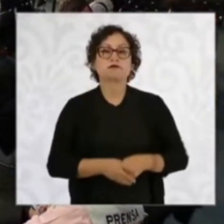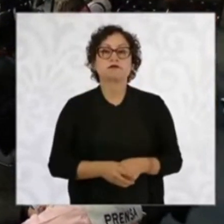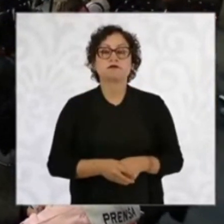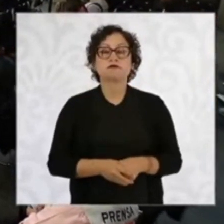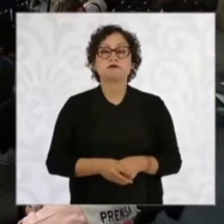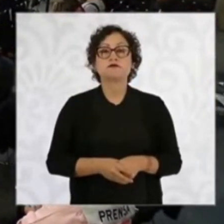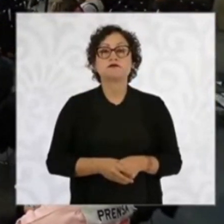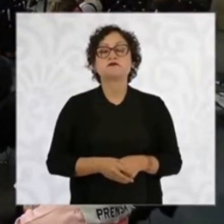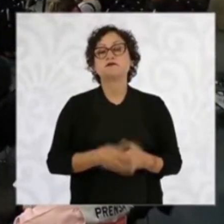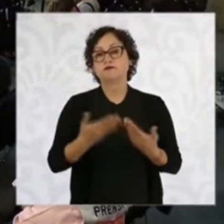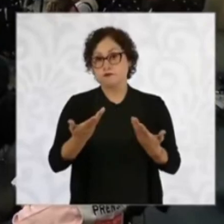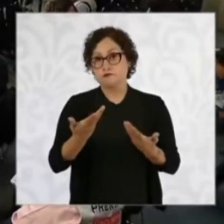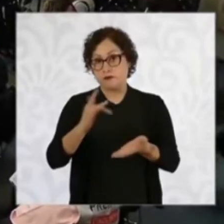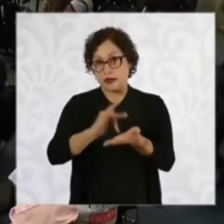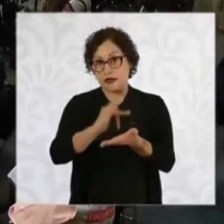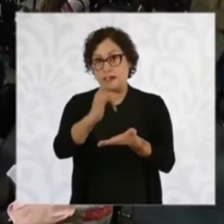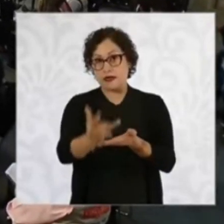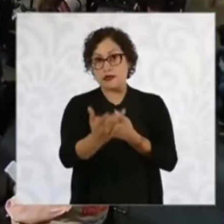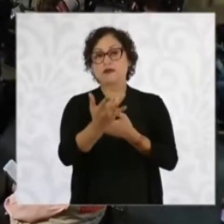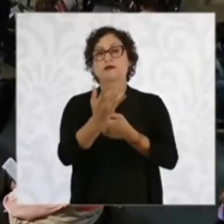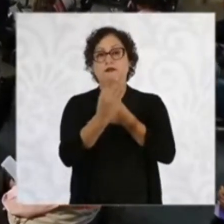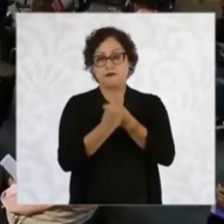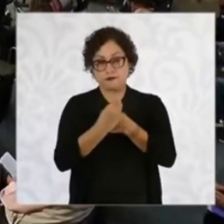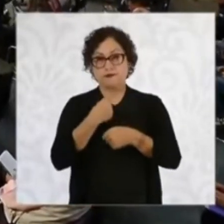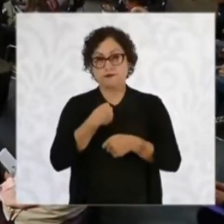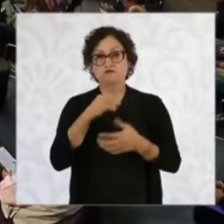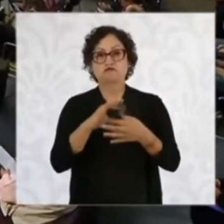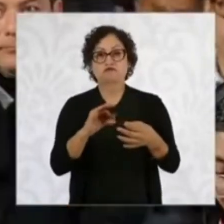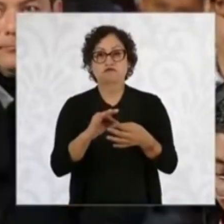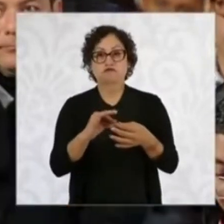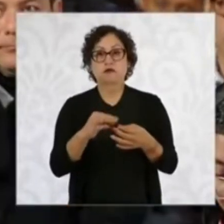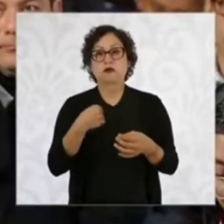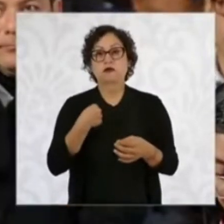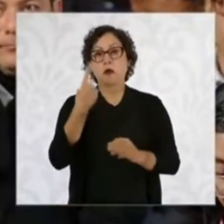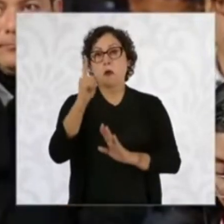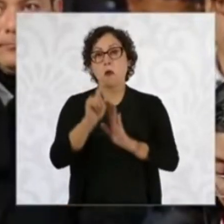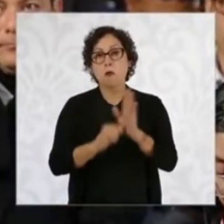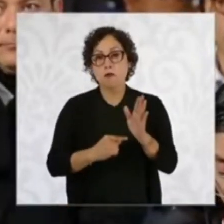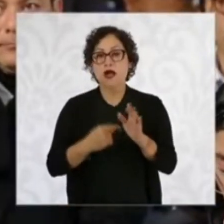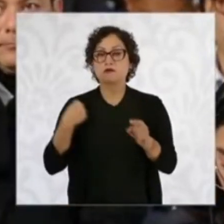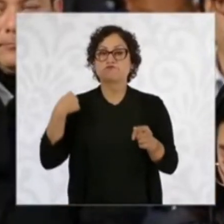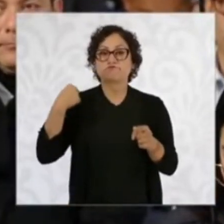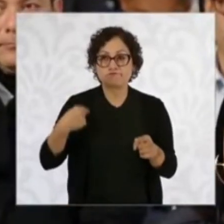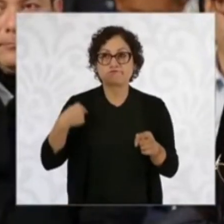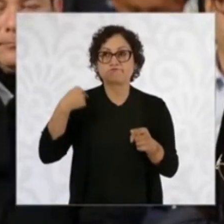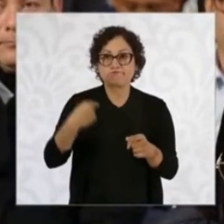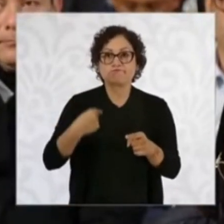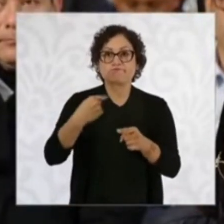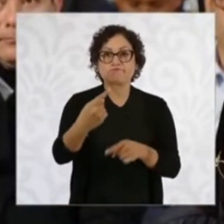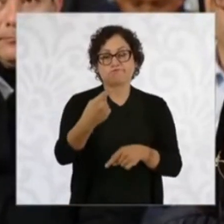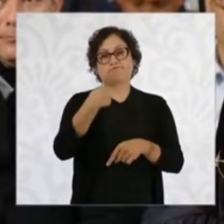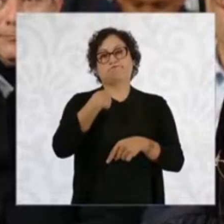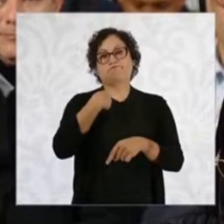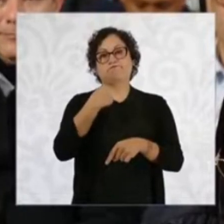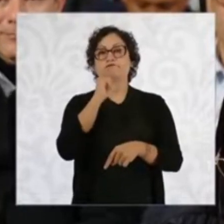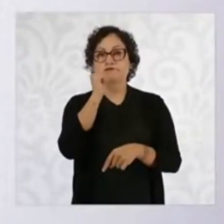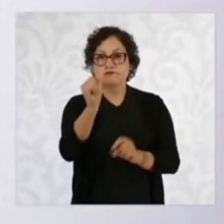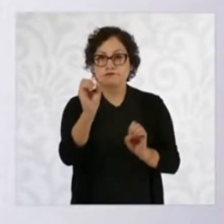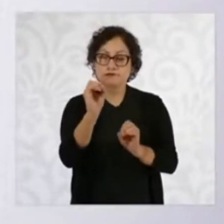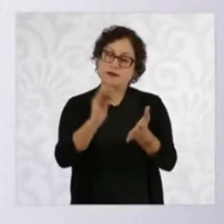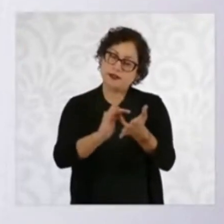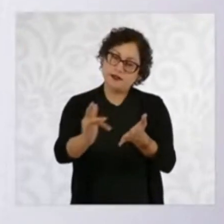agradezco, Presidenta, que me dé la palabra. Llevo aproximadamente un poquito más de un mes de venir a las conferencias y no había tenido la oportunidad, pero ya agradezco que